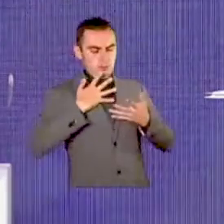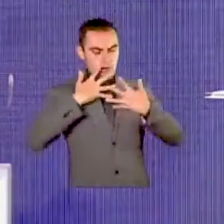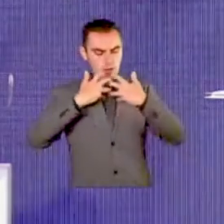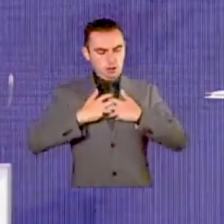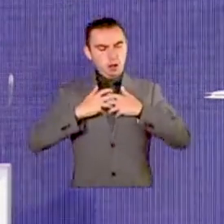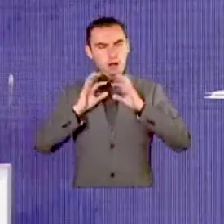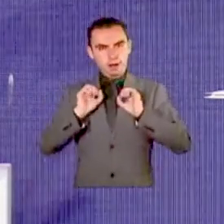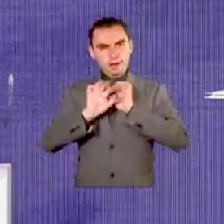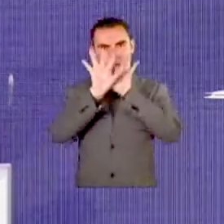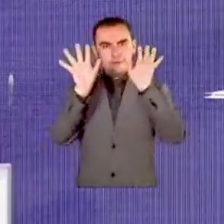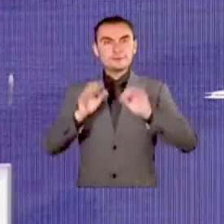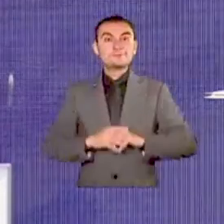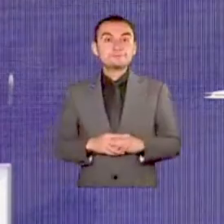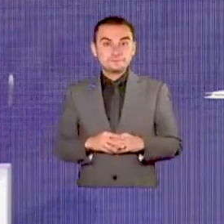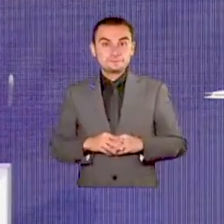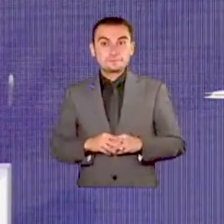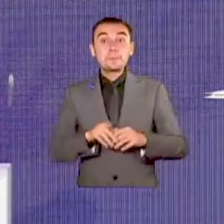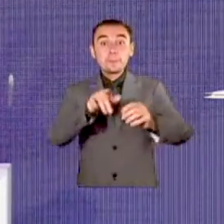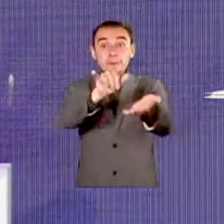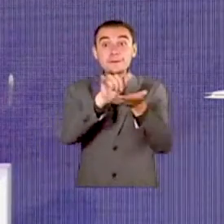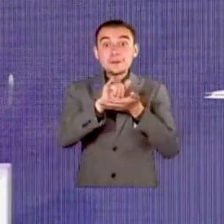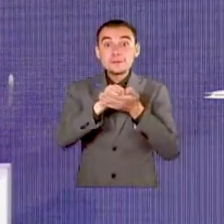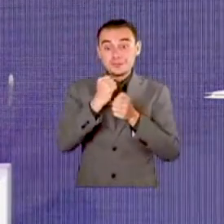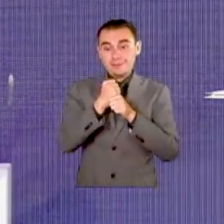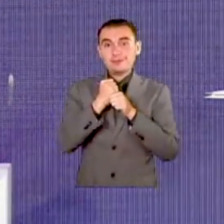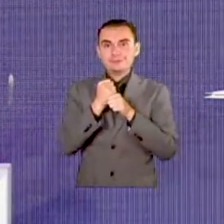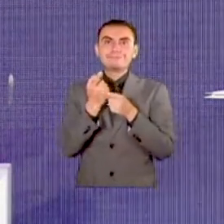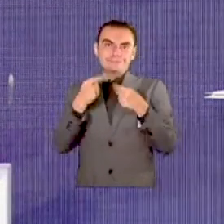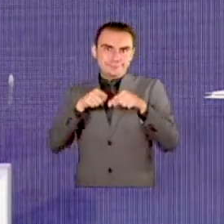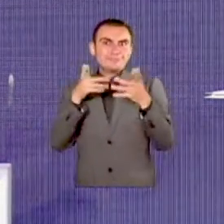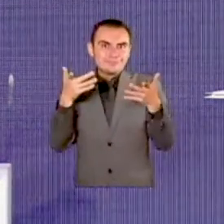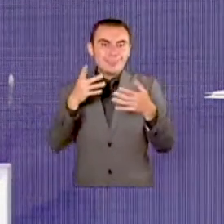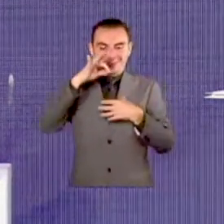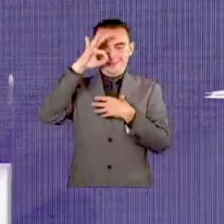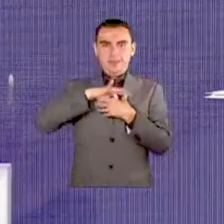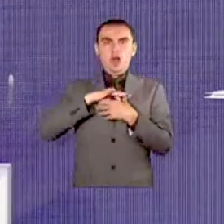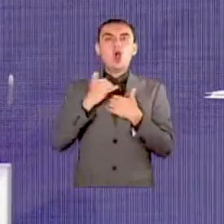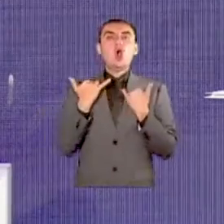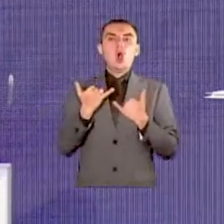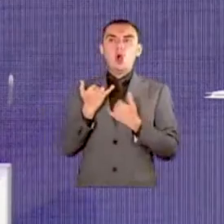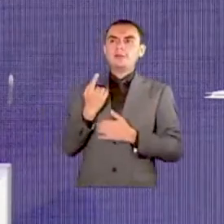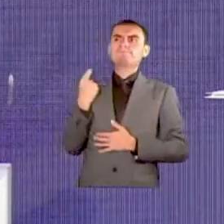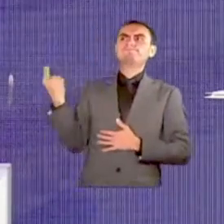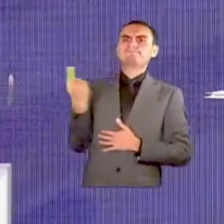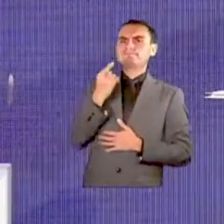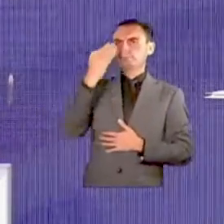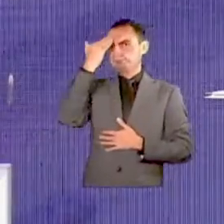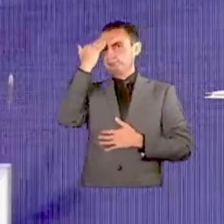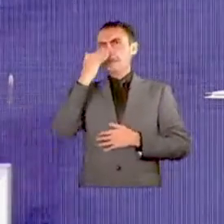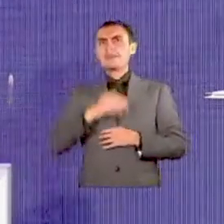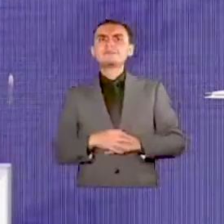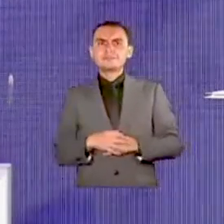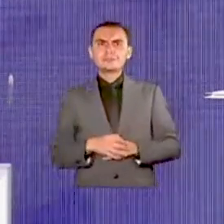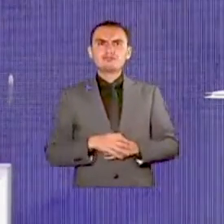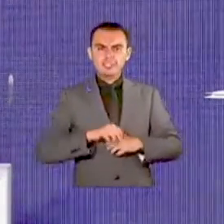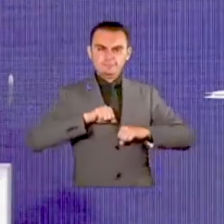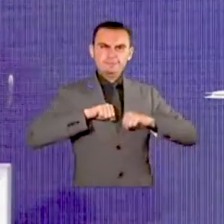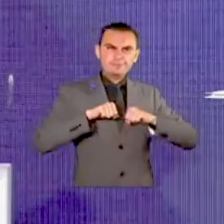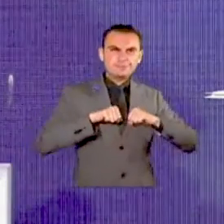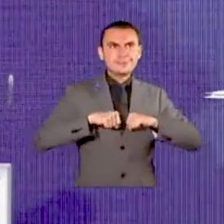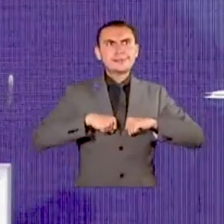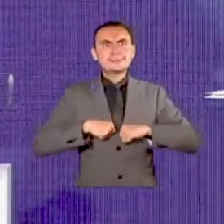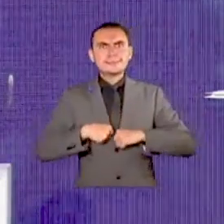Y de entre estos trabajos, ni más faltaba, está la función electoral, hoy muy activa, muy, muy movida,